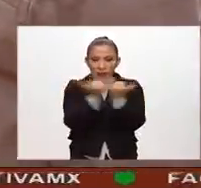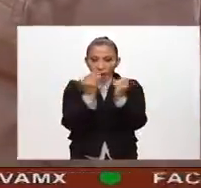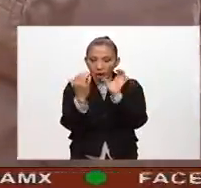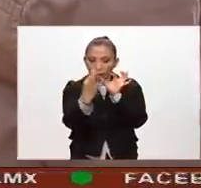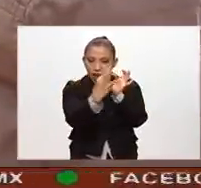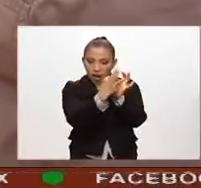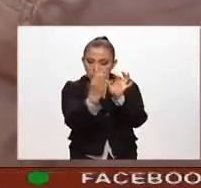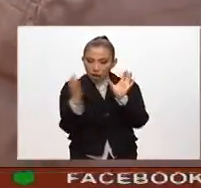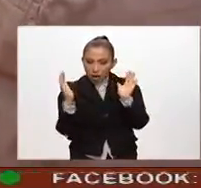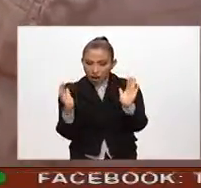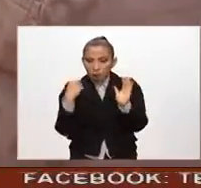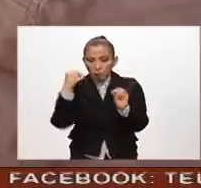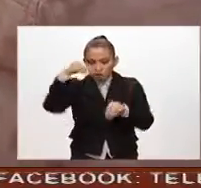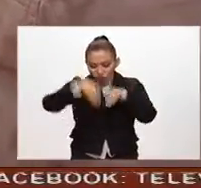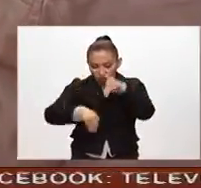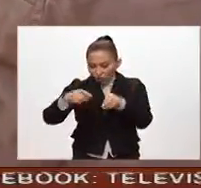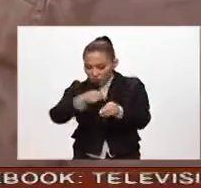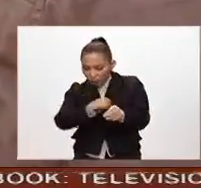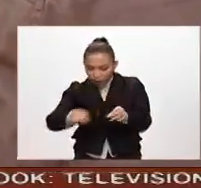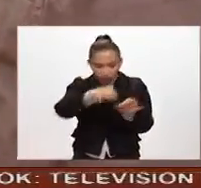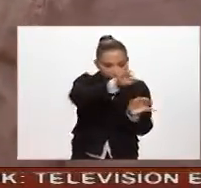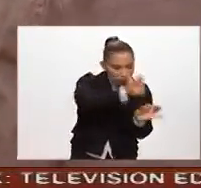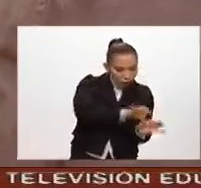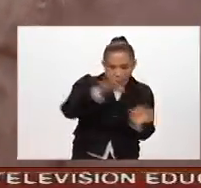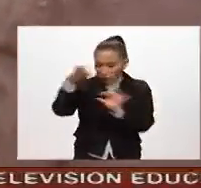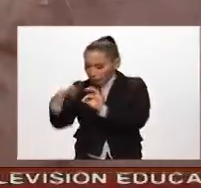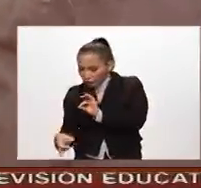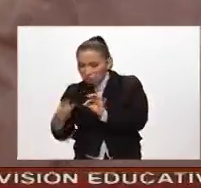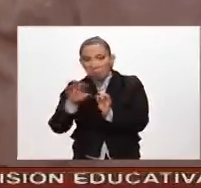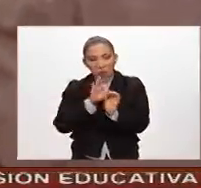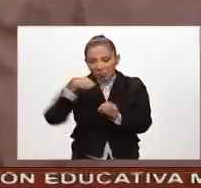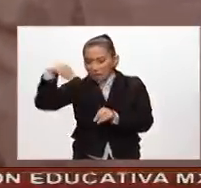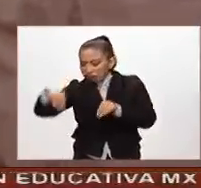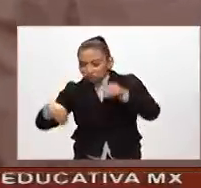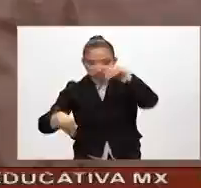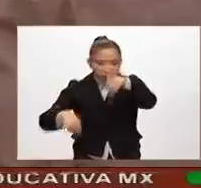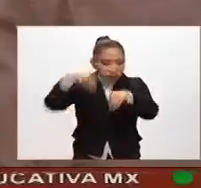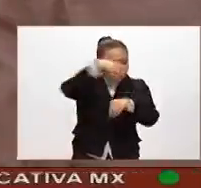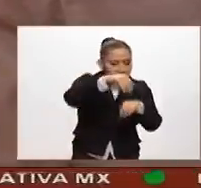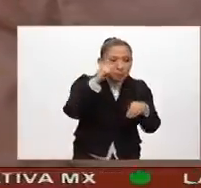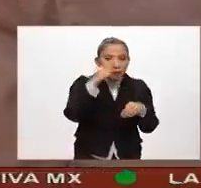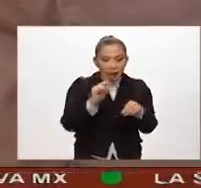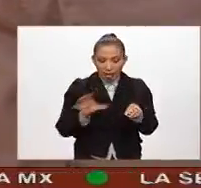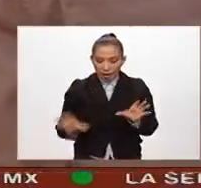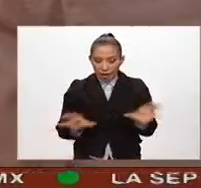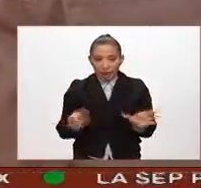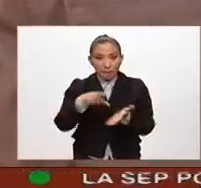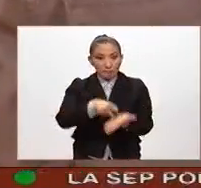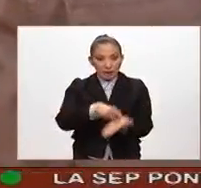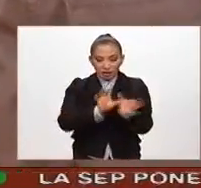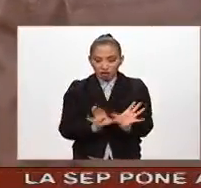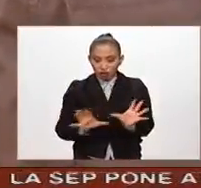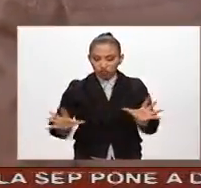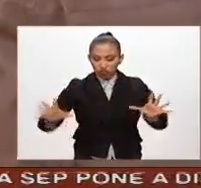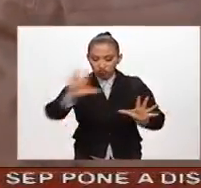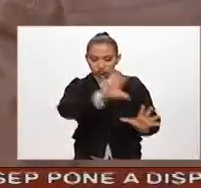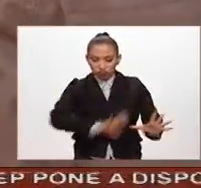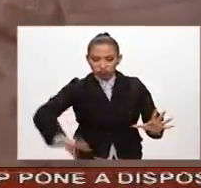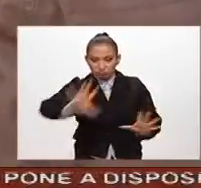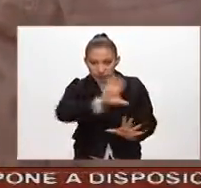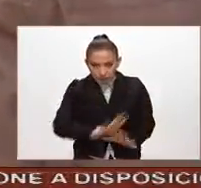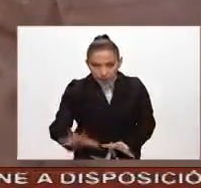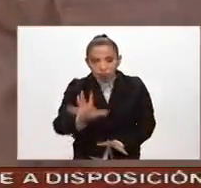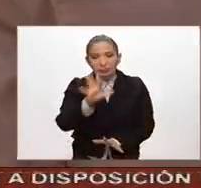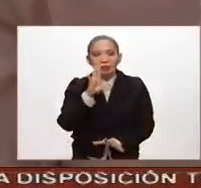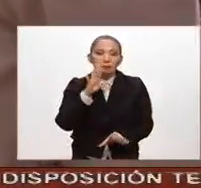tener muchos compartimentos que normalmente son laterales y anteriores, todo esto para distribuir el peso en toda la mochila.